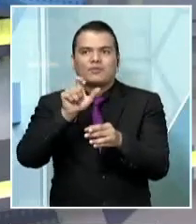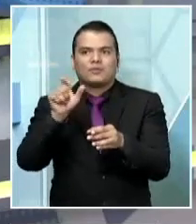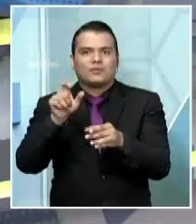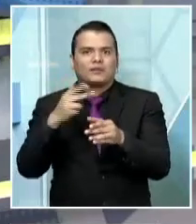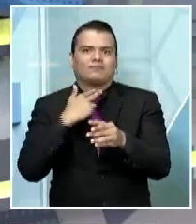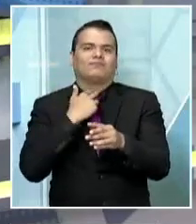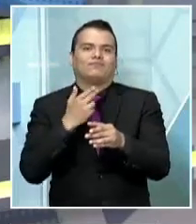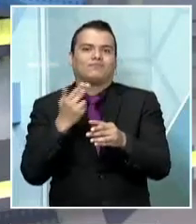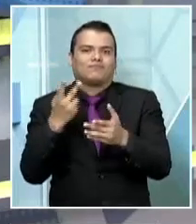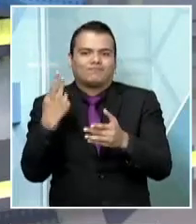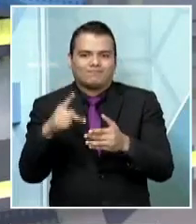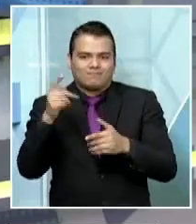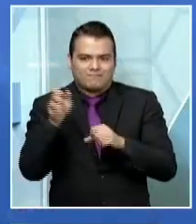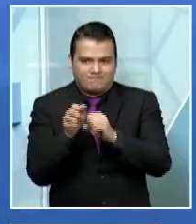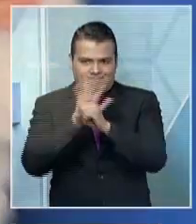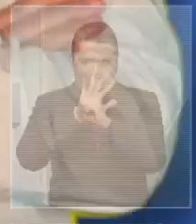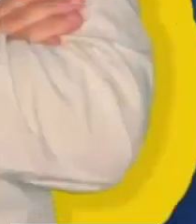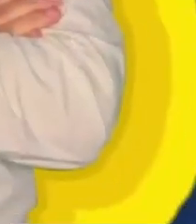Llegó el momento del análisis.